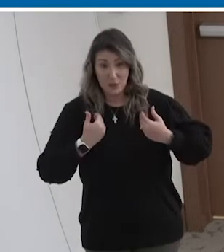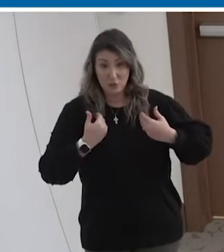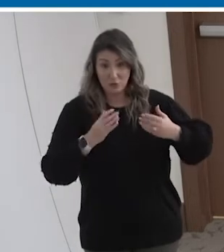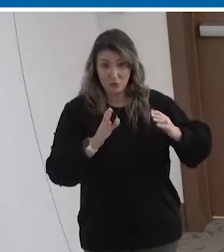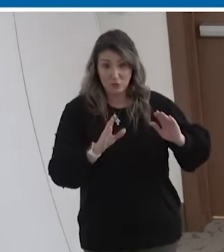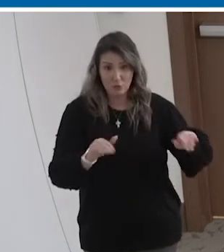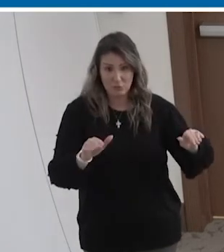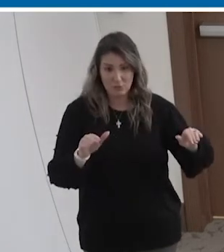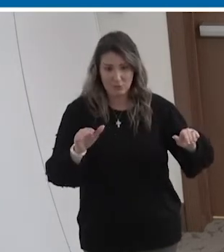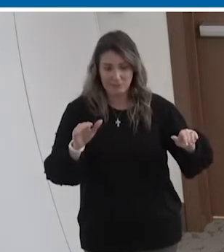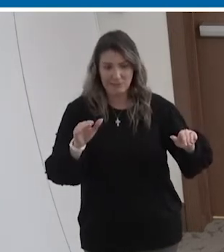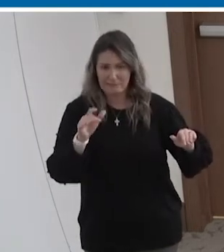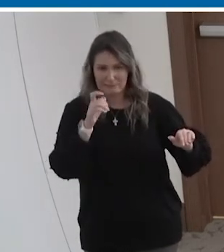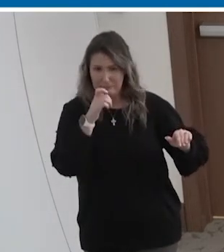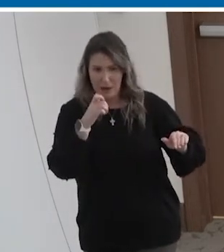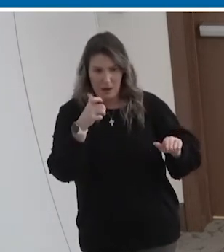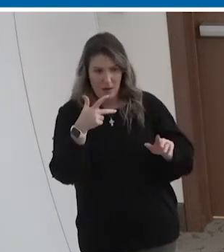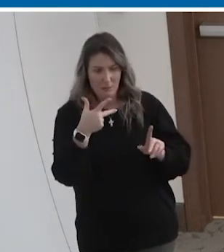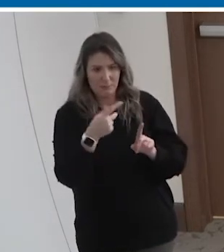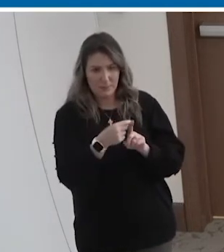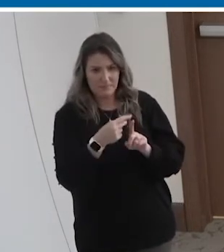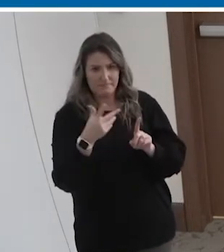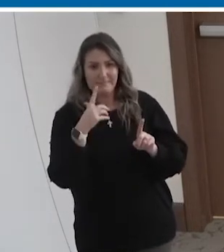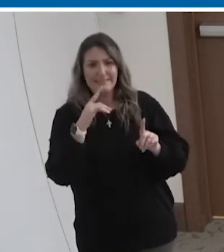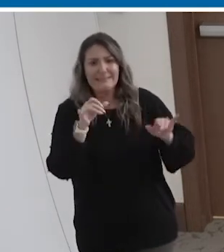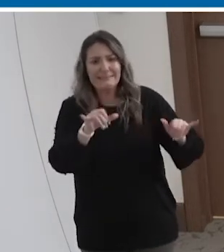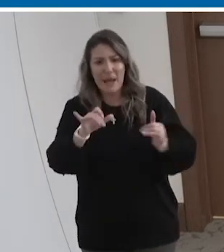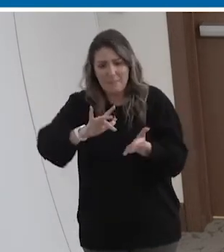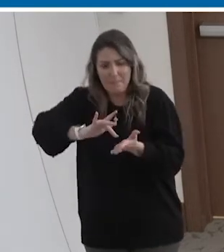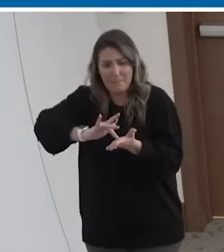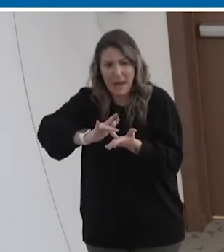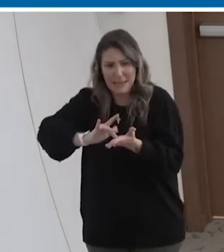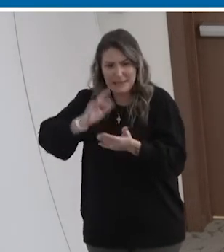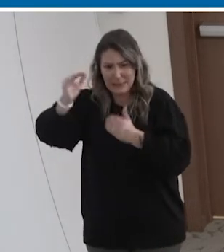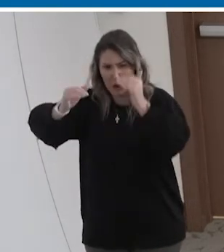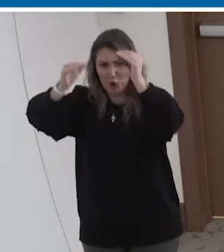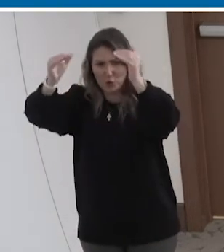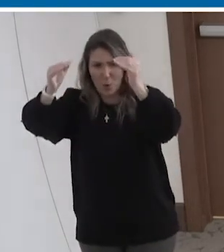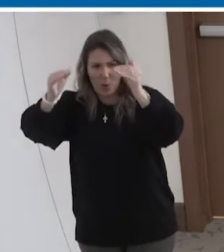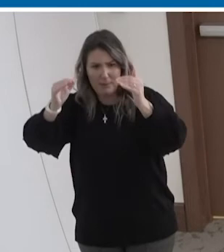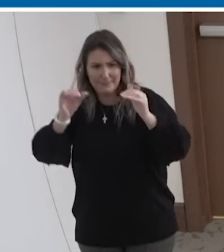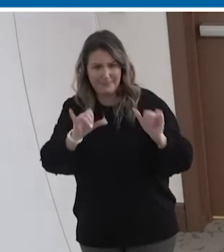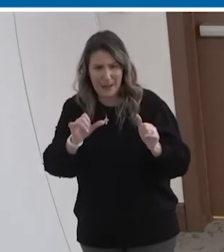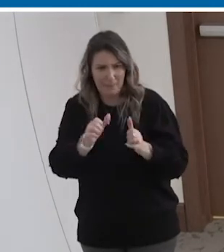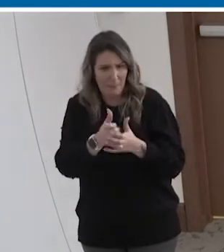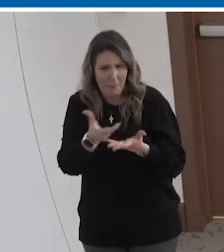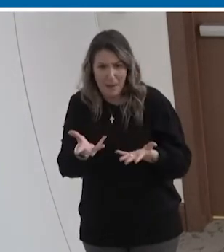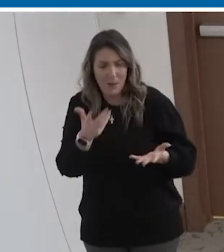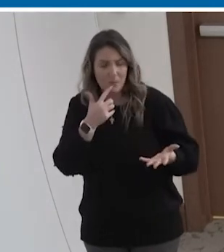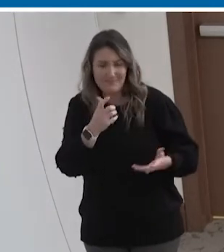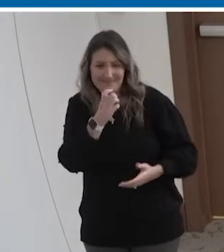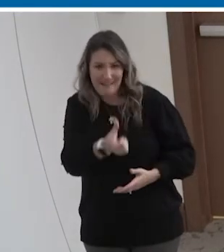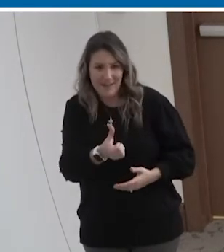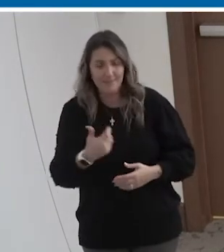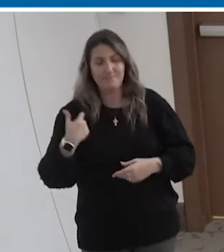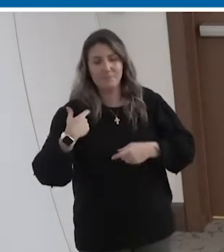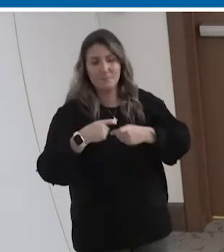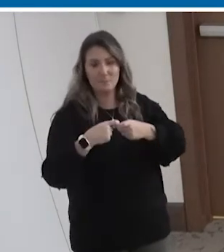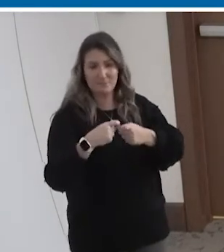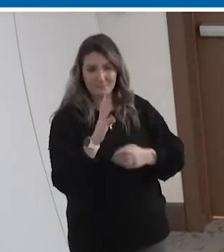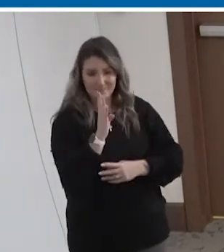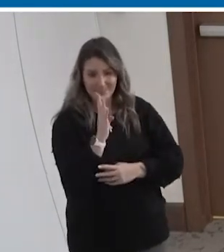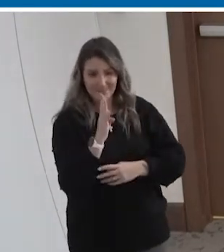children adult doses of medications, De la misma manera que nosotros no damos a los niños pequeños la